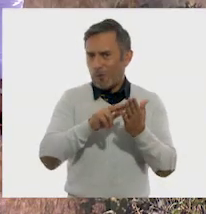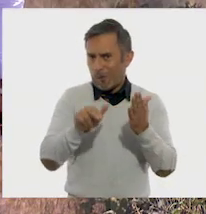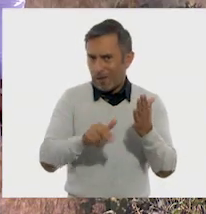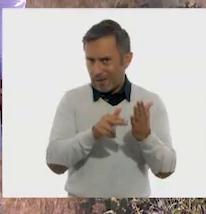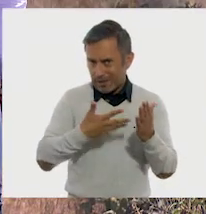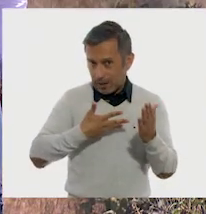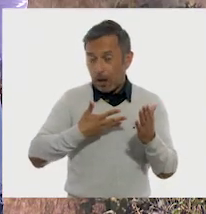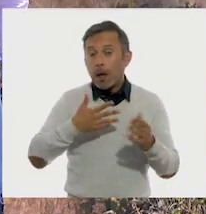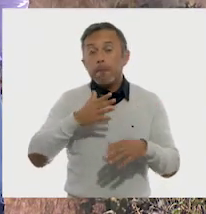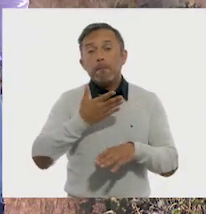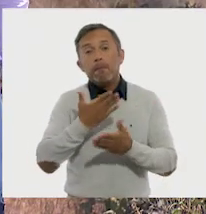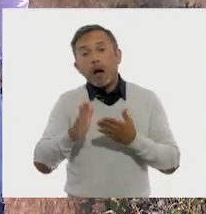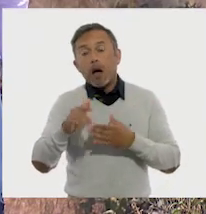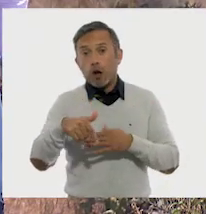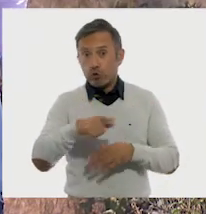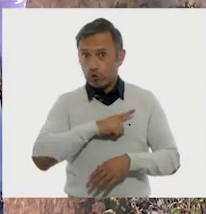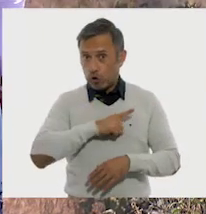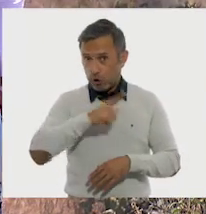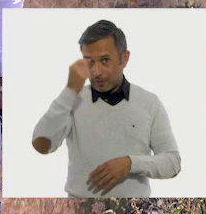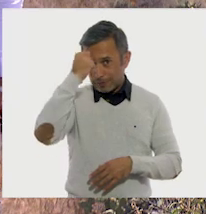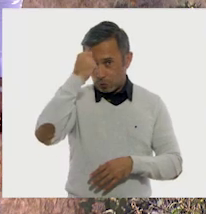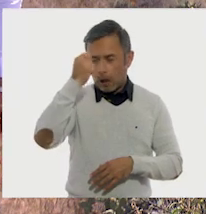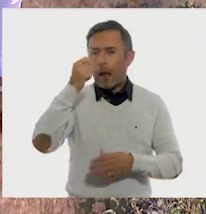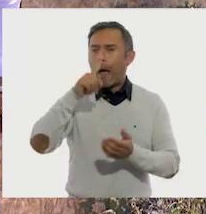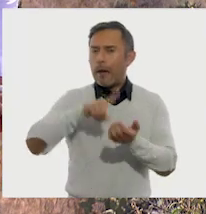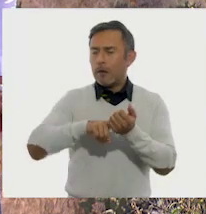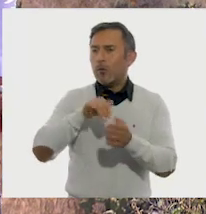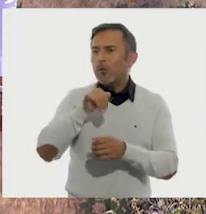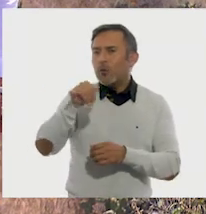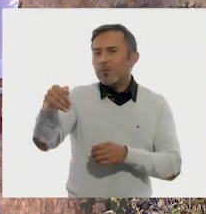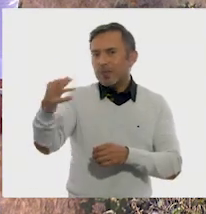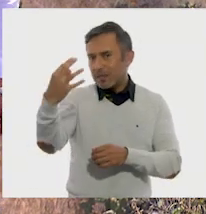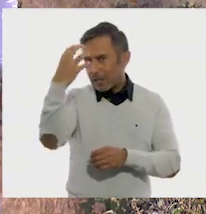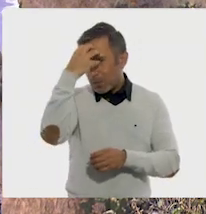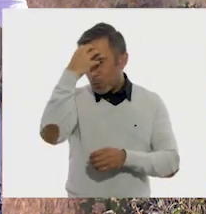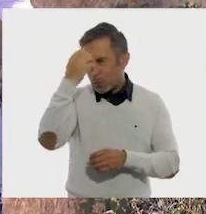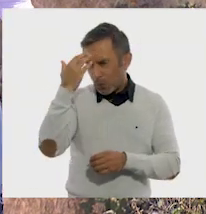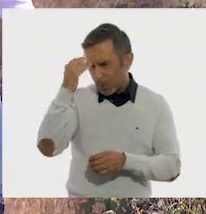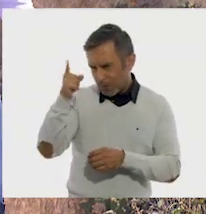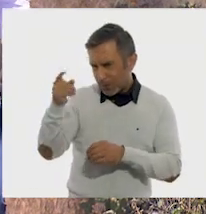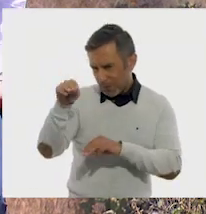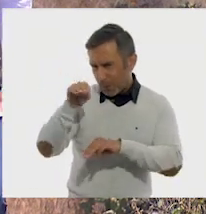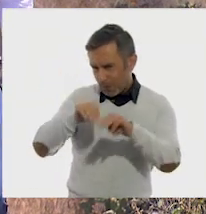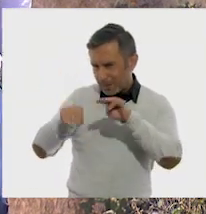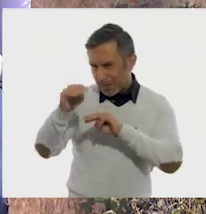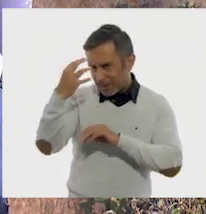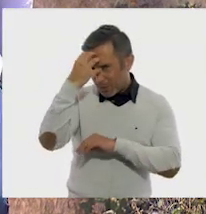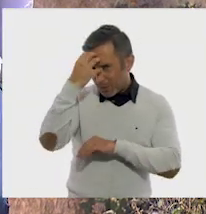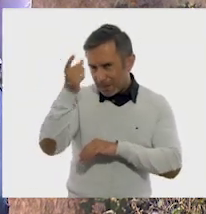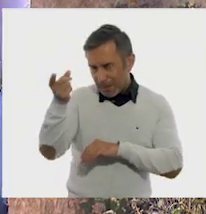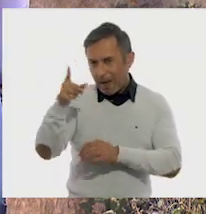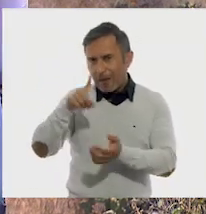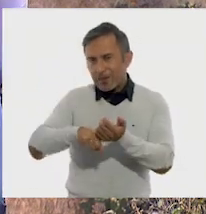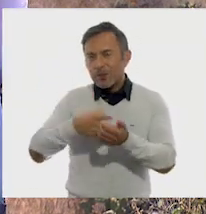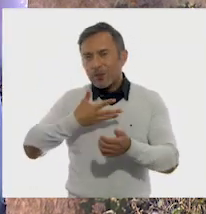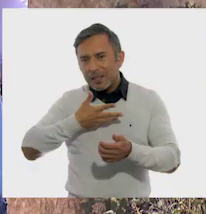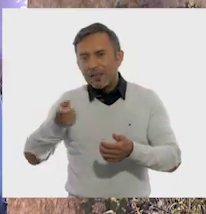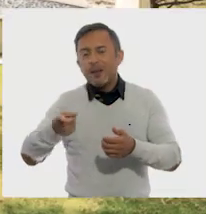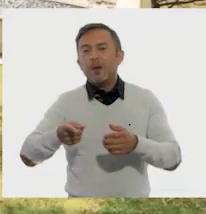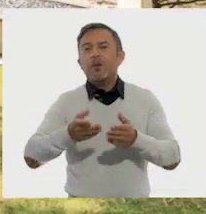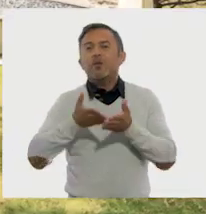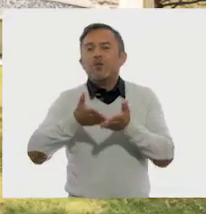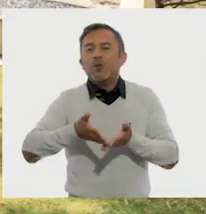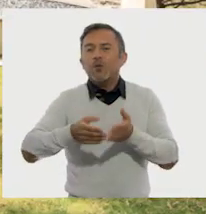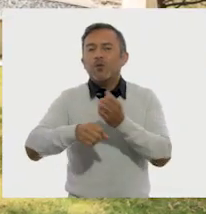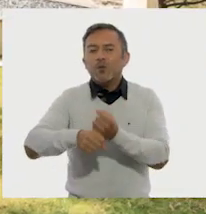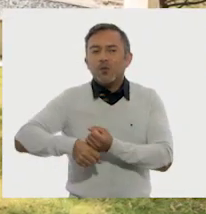Nezahualcóyotl, no solamente en Texcoco, es en Chapultepec. Si ubicas el bosque de Chapultepec, supongo, allá donde están las lanchitas, donde está todo esto.